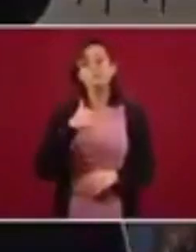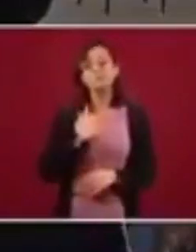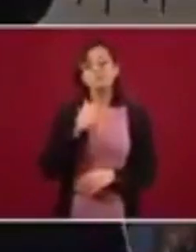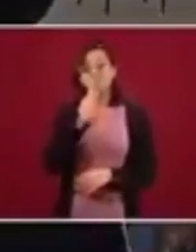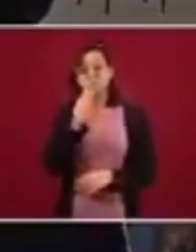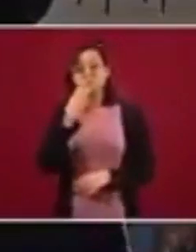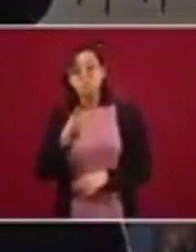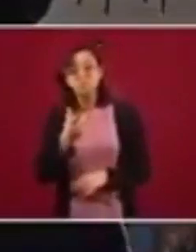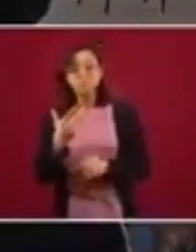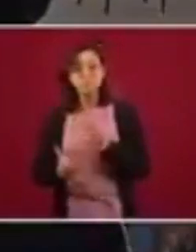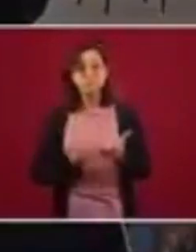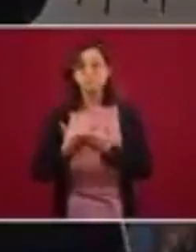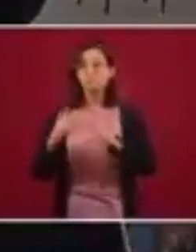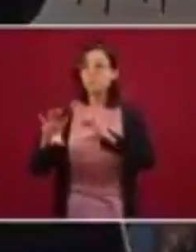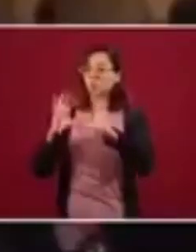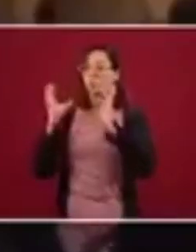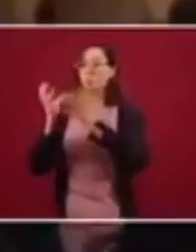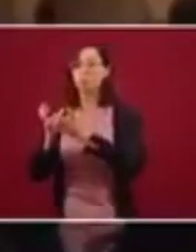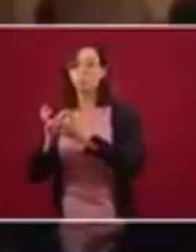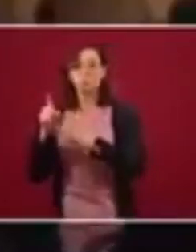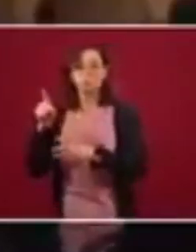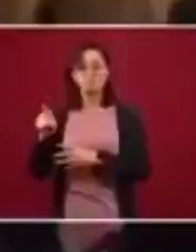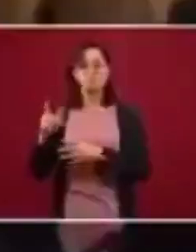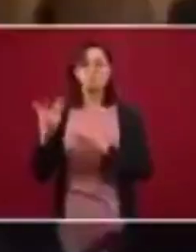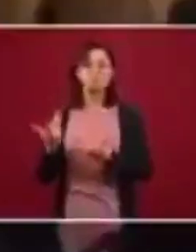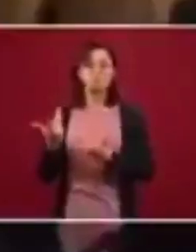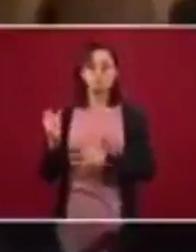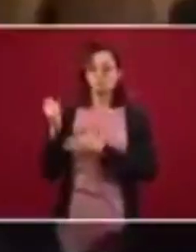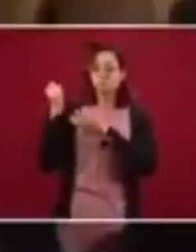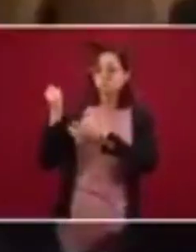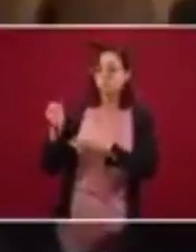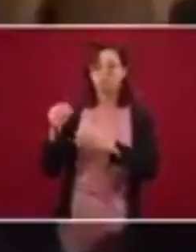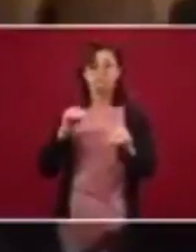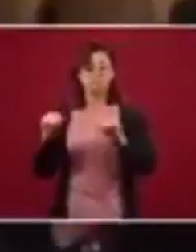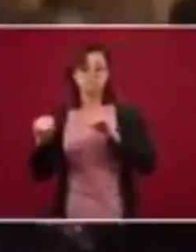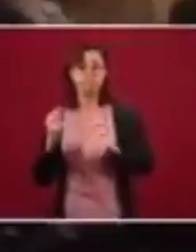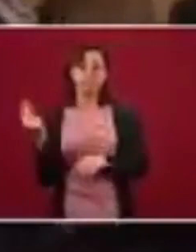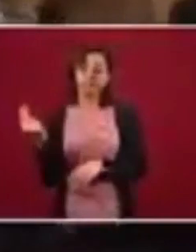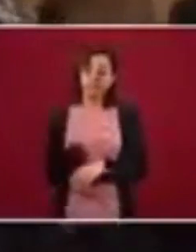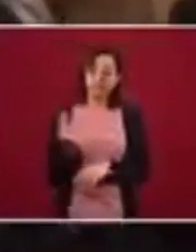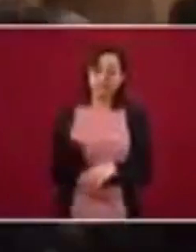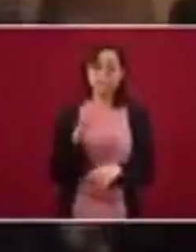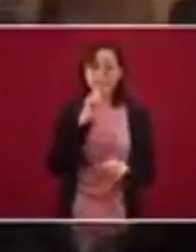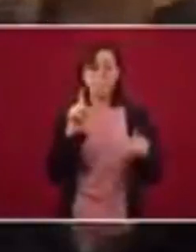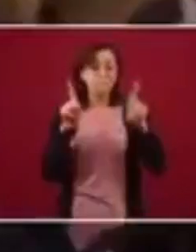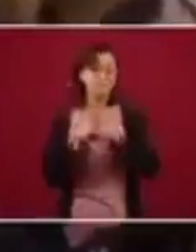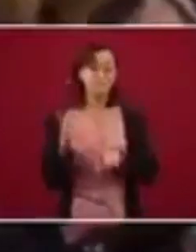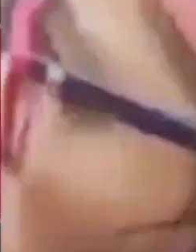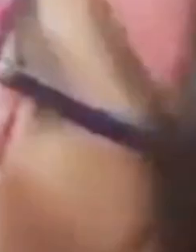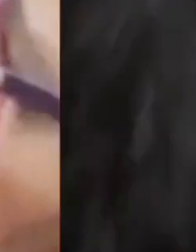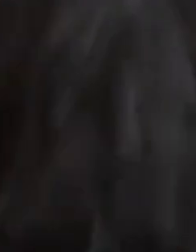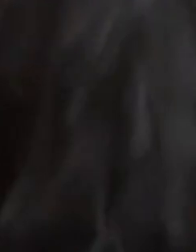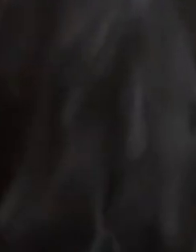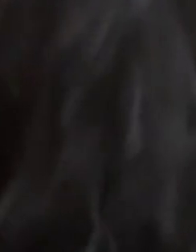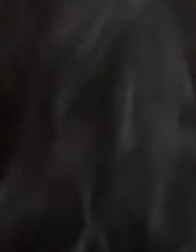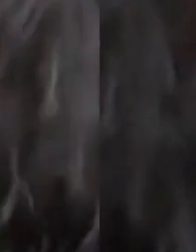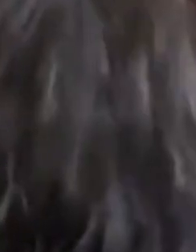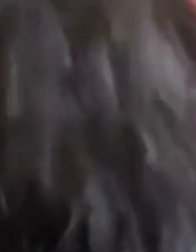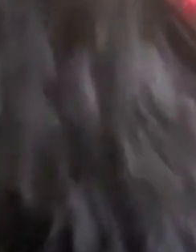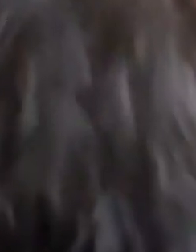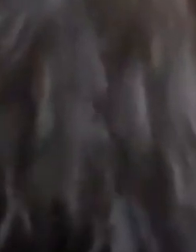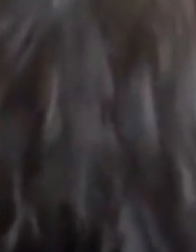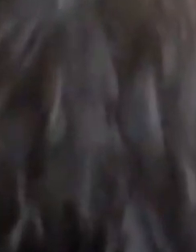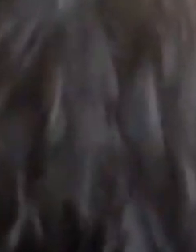Lo digo porque no hay ningún movimiento en el mundo que se mueva sin recursos económicos y el apoyo de algunos medios de comunicación. Ojo.